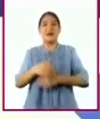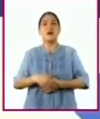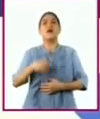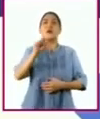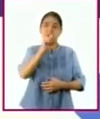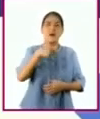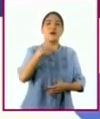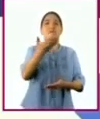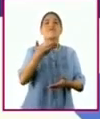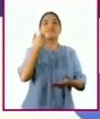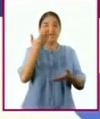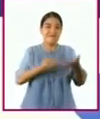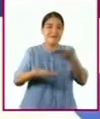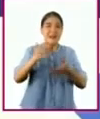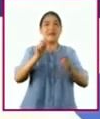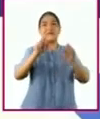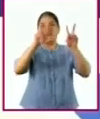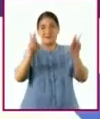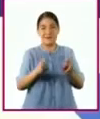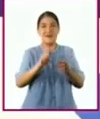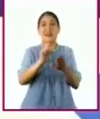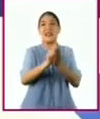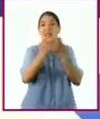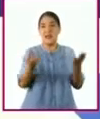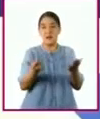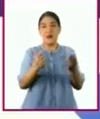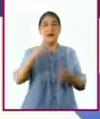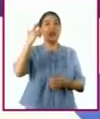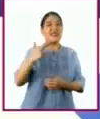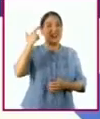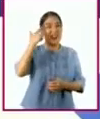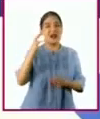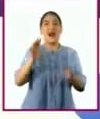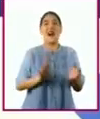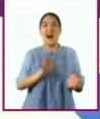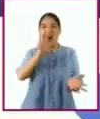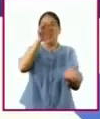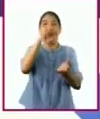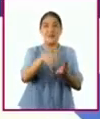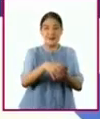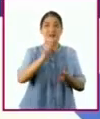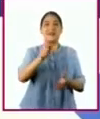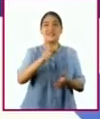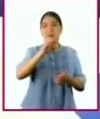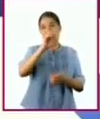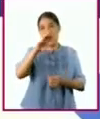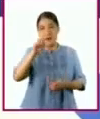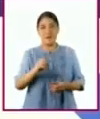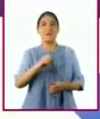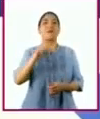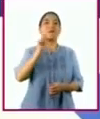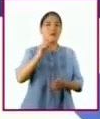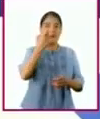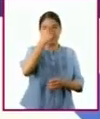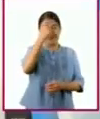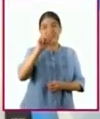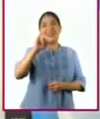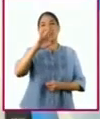compartir un fragmento del libro llamado El reino del dragón de oro de la escritora chilena Isabel Allende.